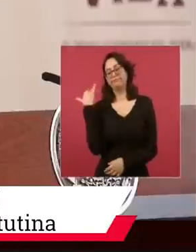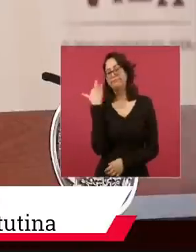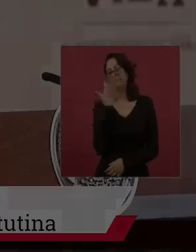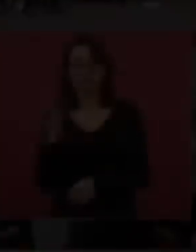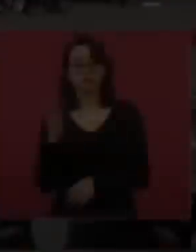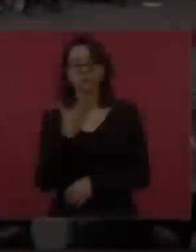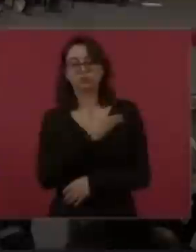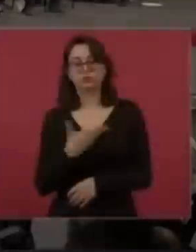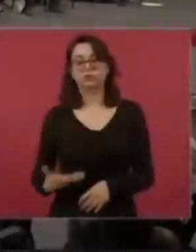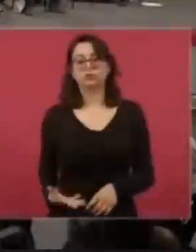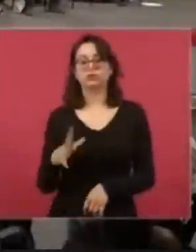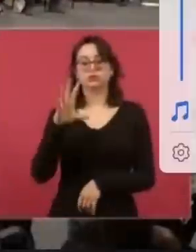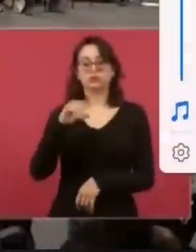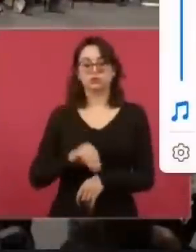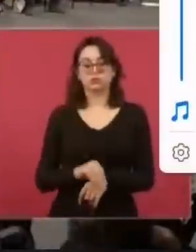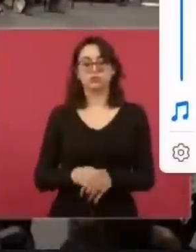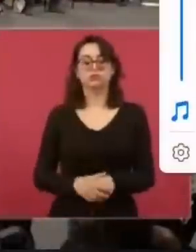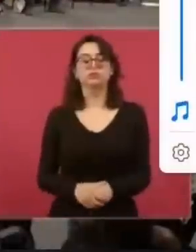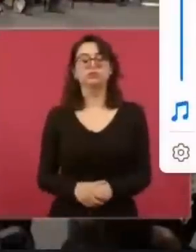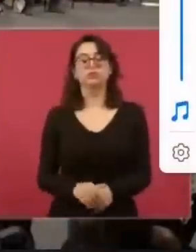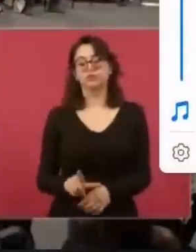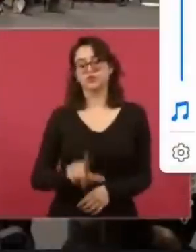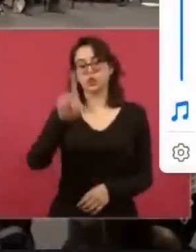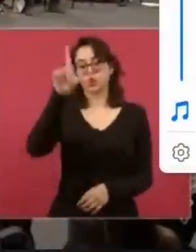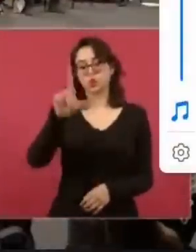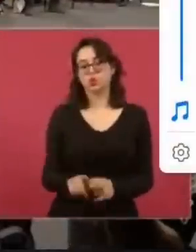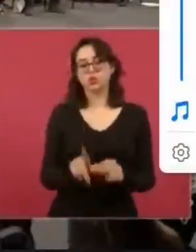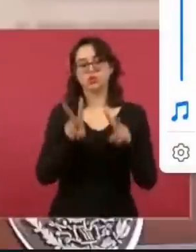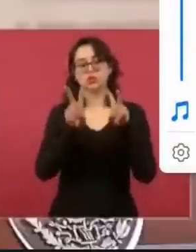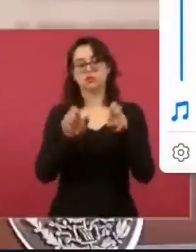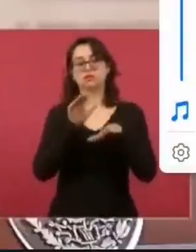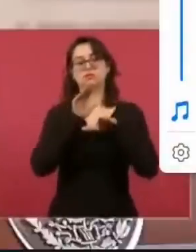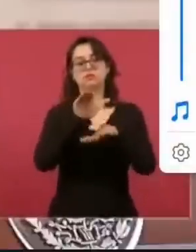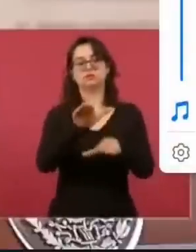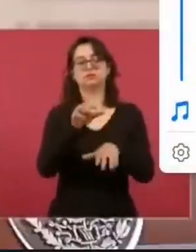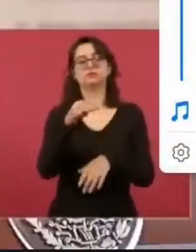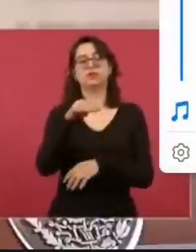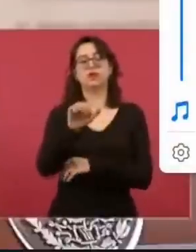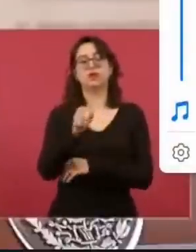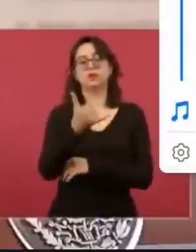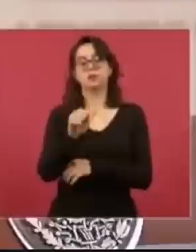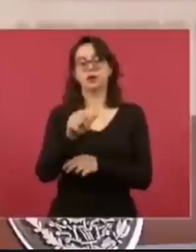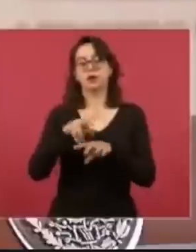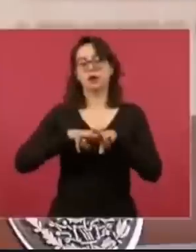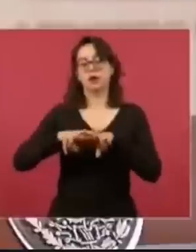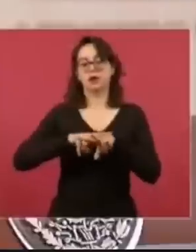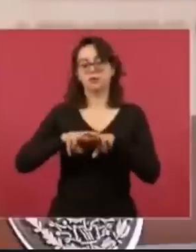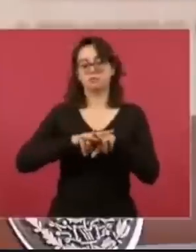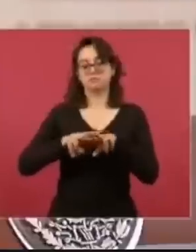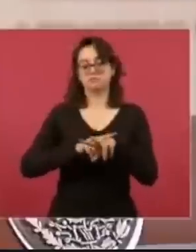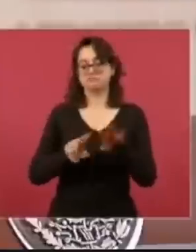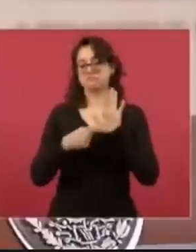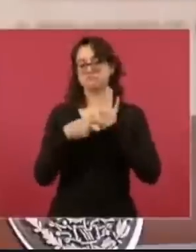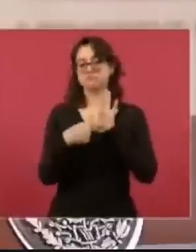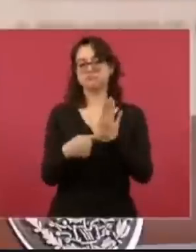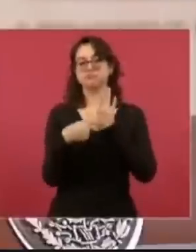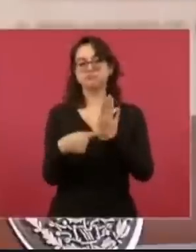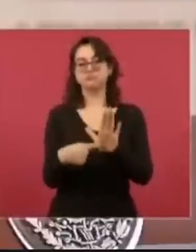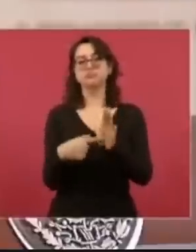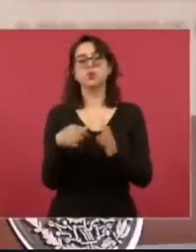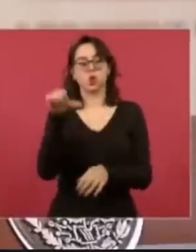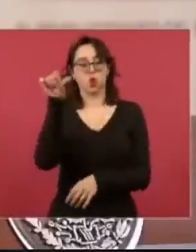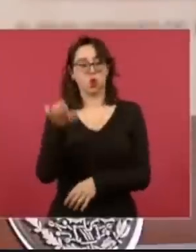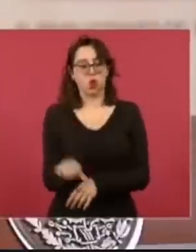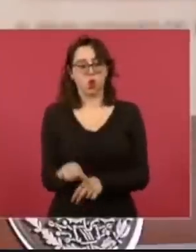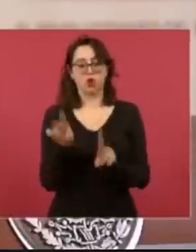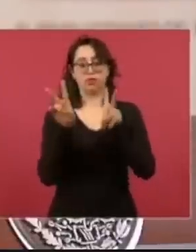tres cada lunes presentamos hoy avance del tren maya en esta ocasión corresponde al tramo tres que va de